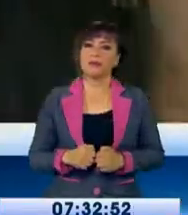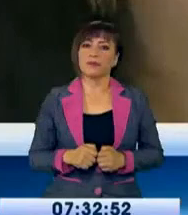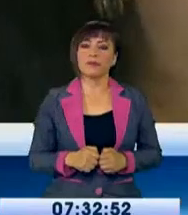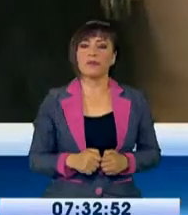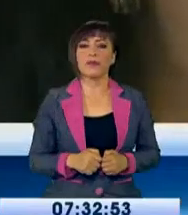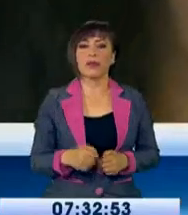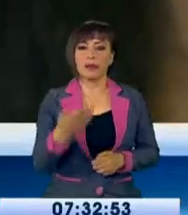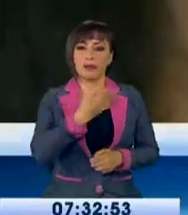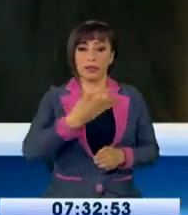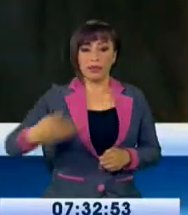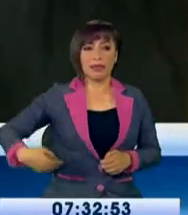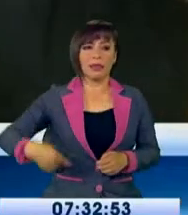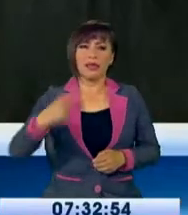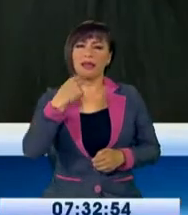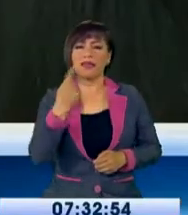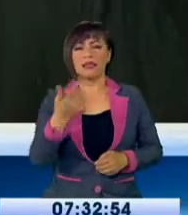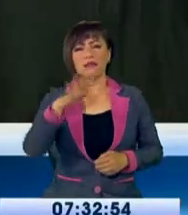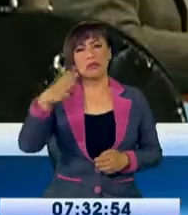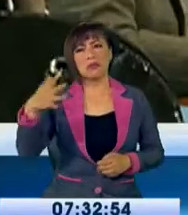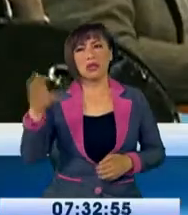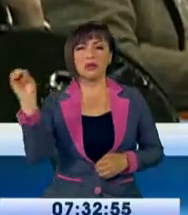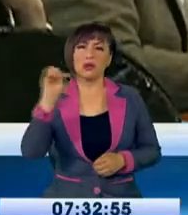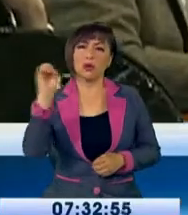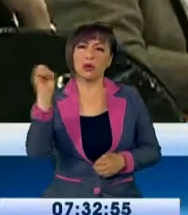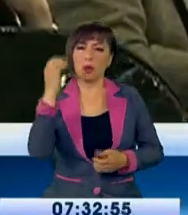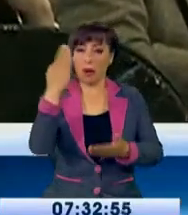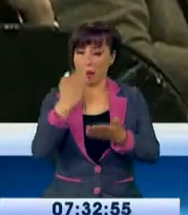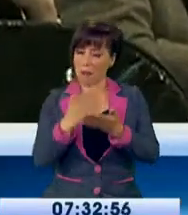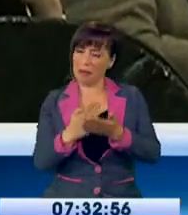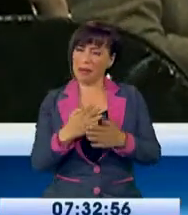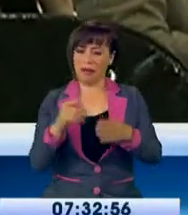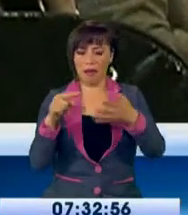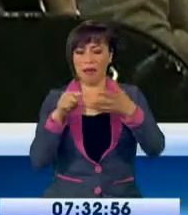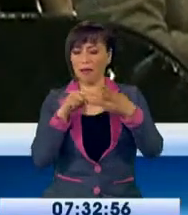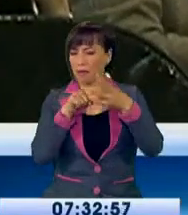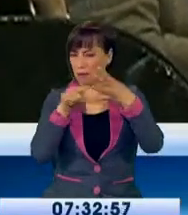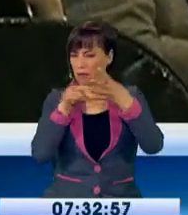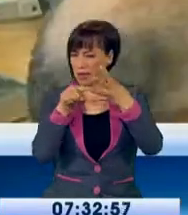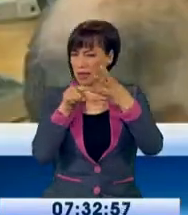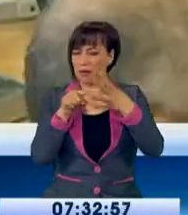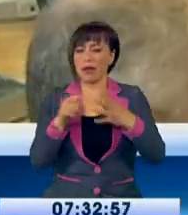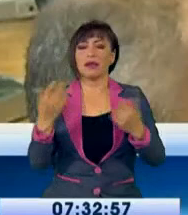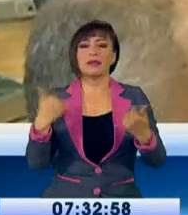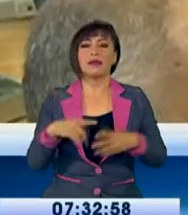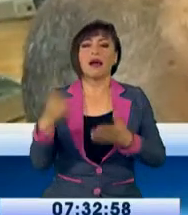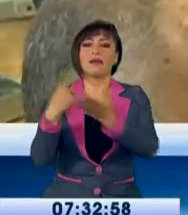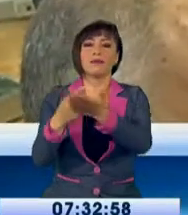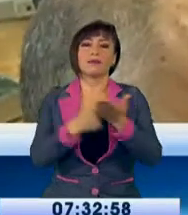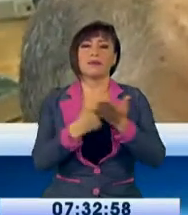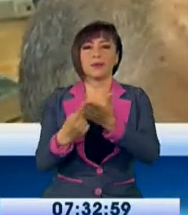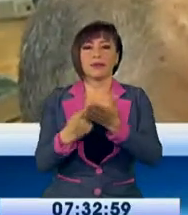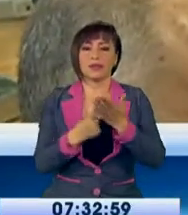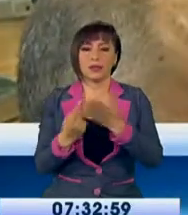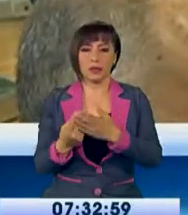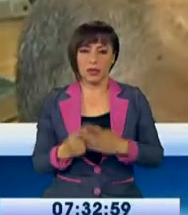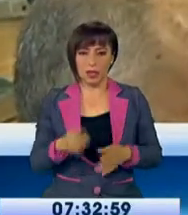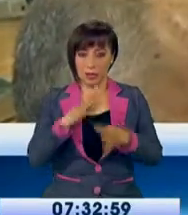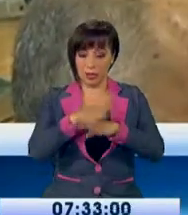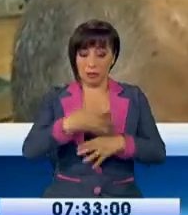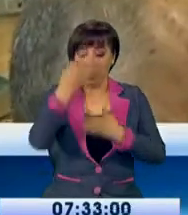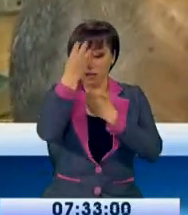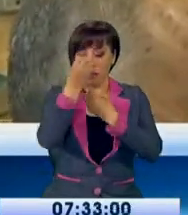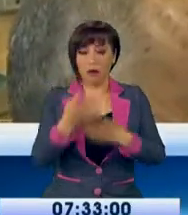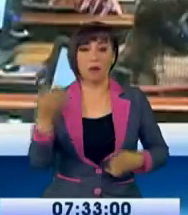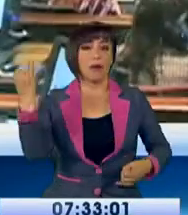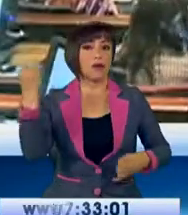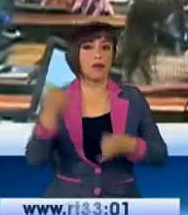Larrea, máximo a mediados de octubre se tendrá listo el informe para primer debate y de 5 a 8 días después el informe final para